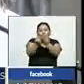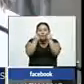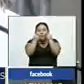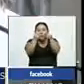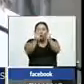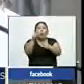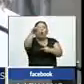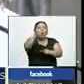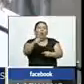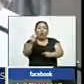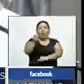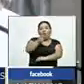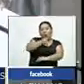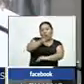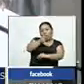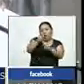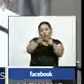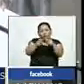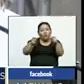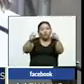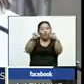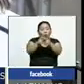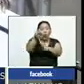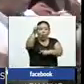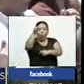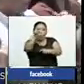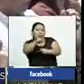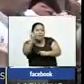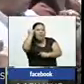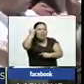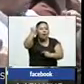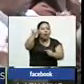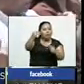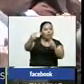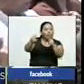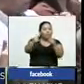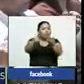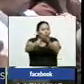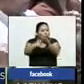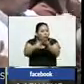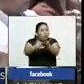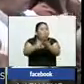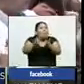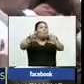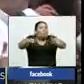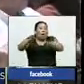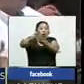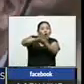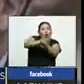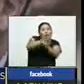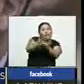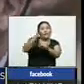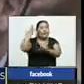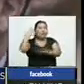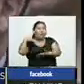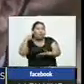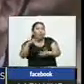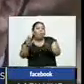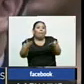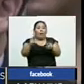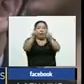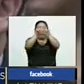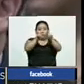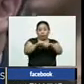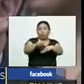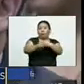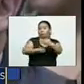país el foro Follow Wars, la batalla de las ideas. Esta actividad busca compartir experiencias en el uso de la tecnología